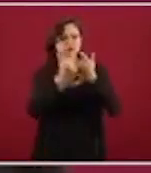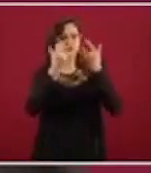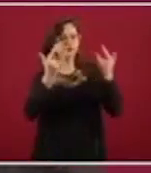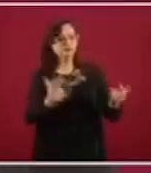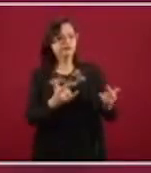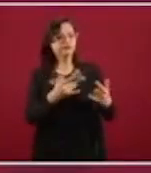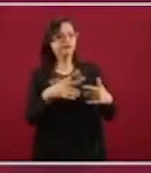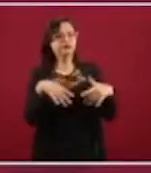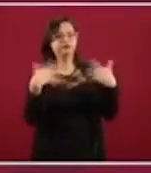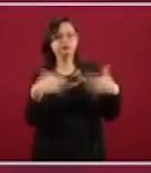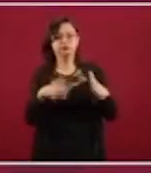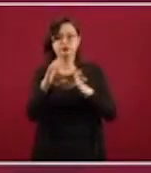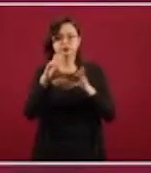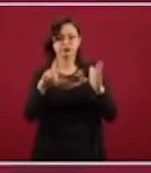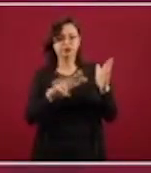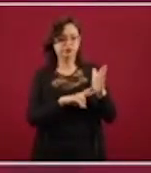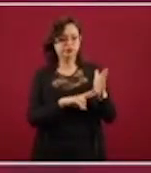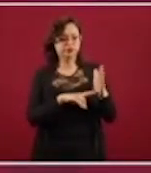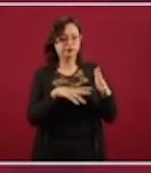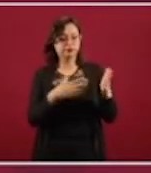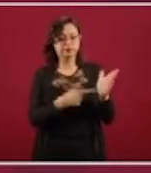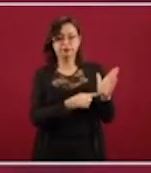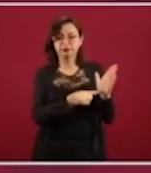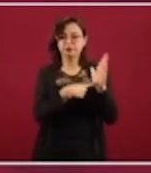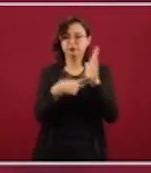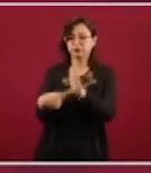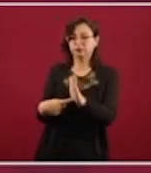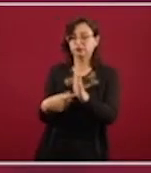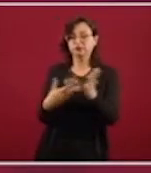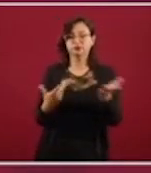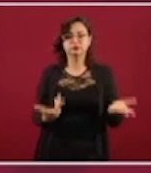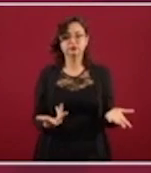cuando conozcan el currículum